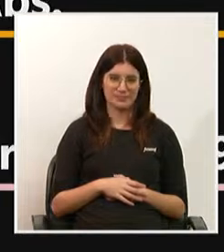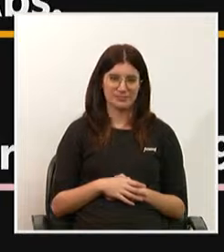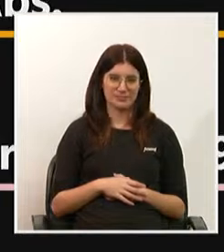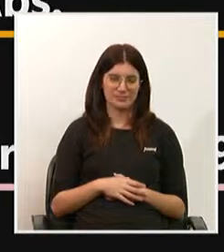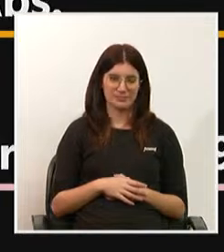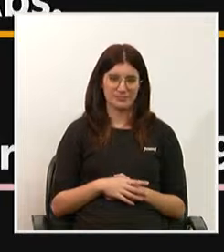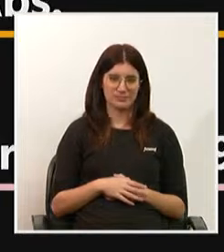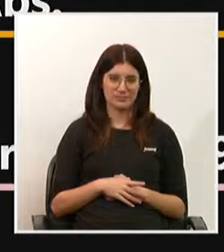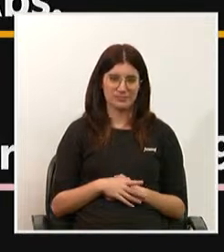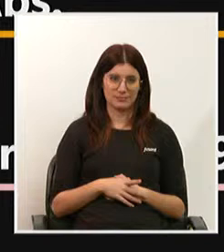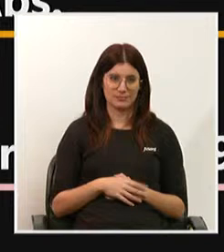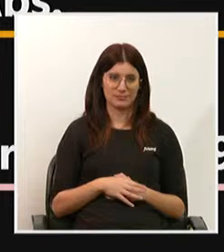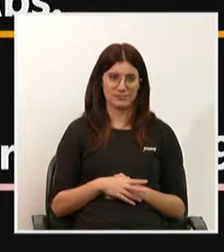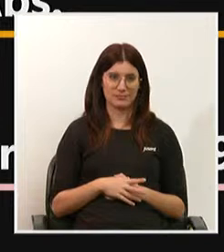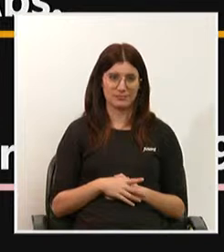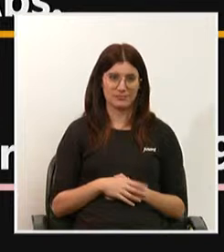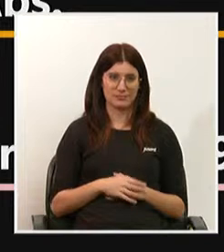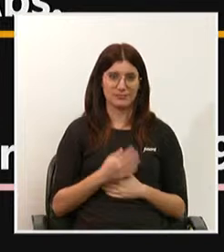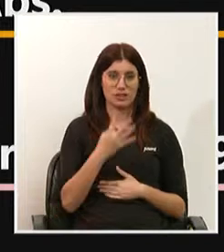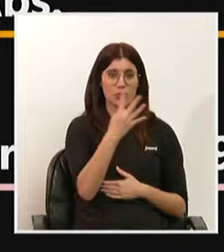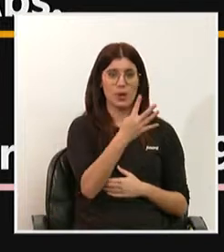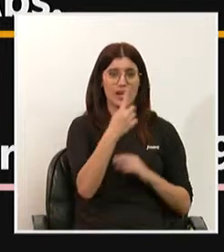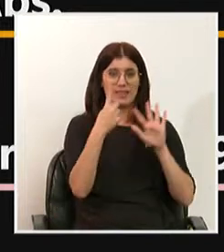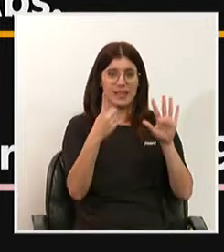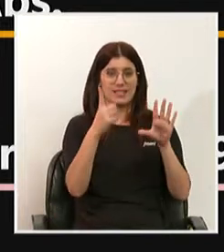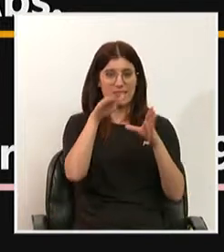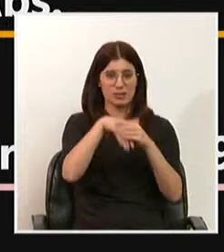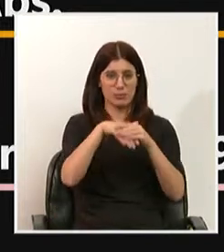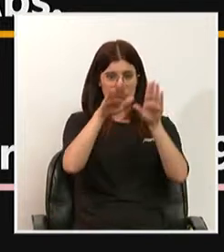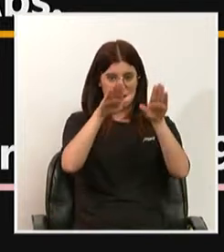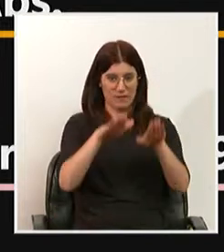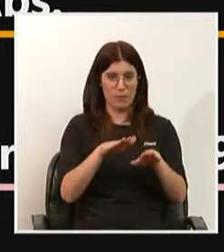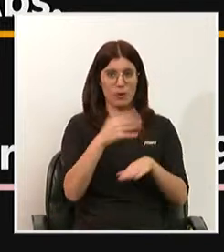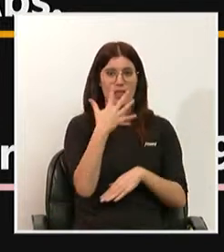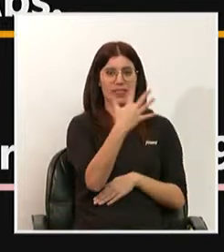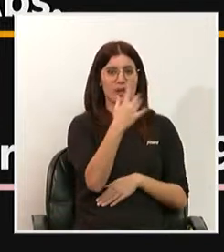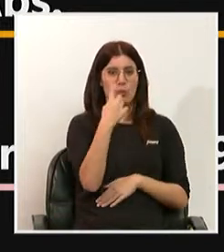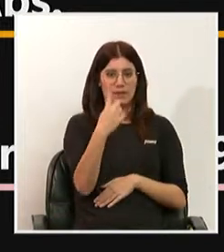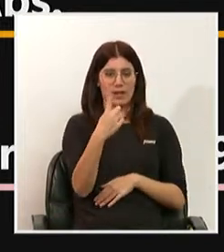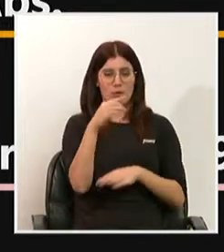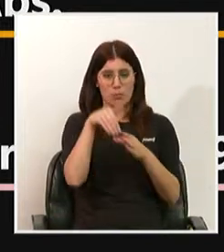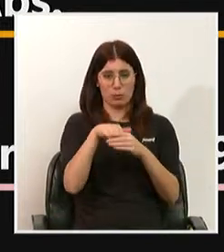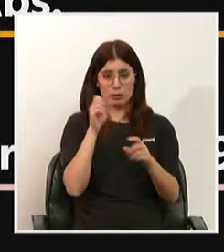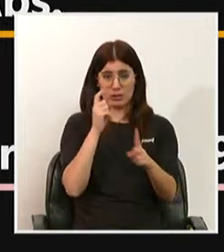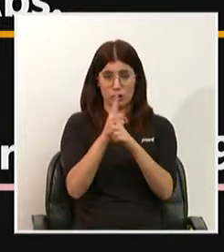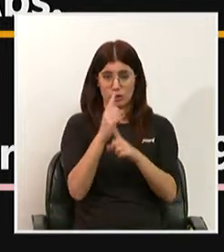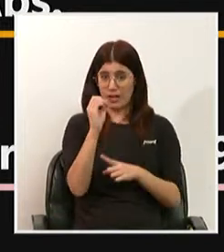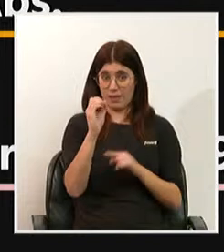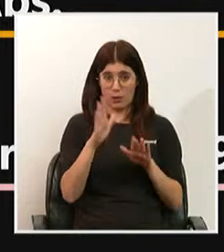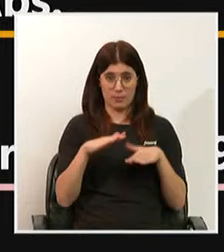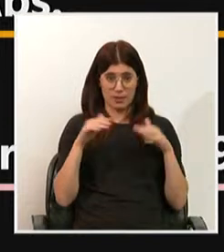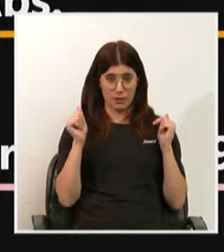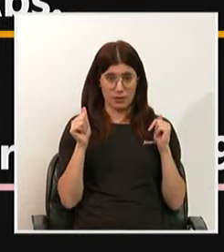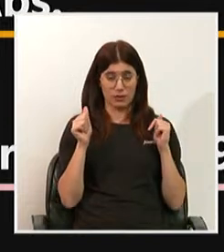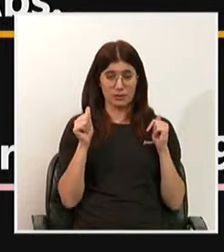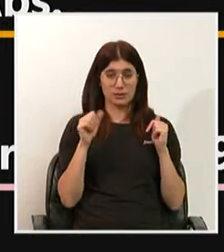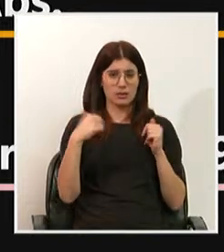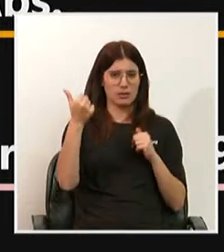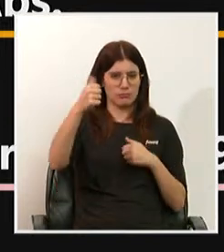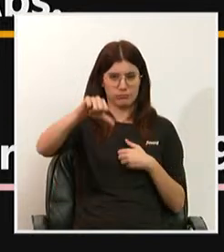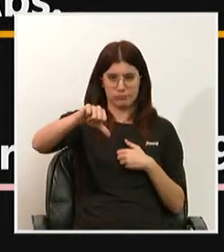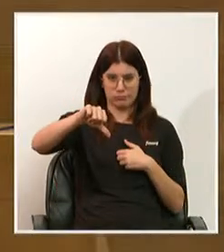votación con 46 votos a favor y 51 votos en contra y cero abstenciones queda